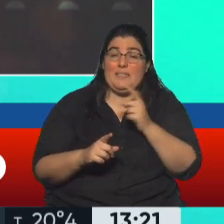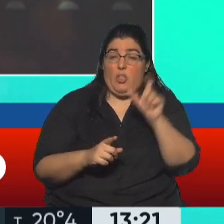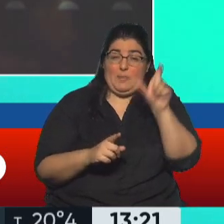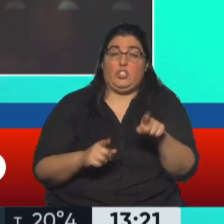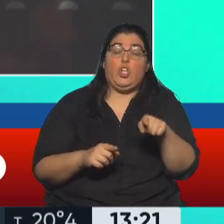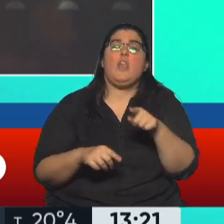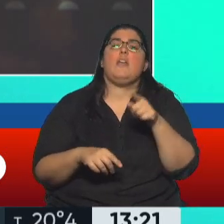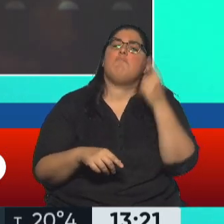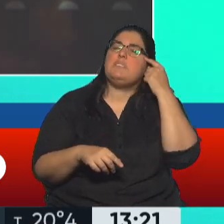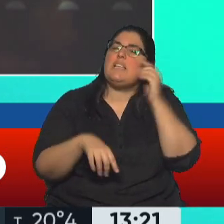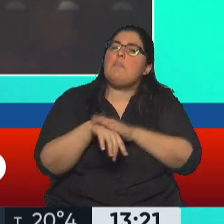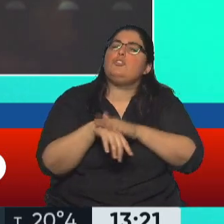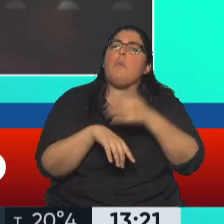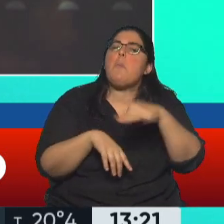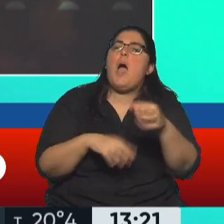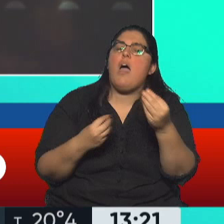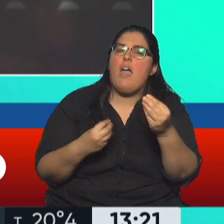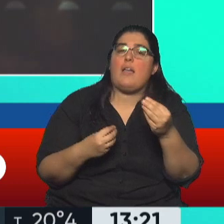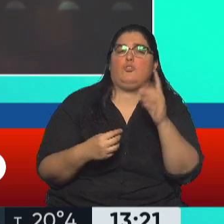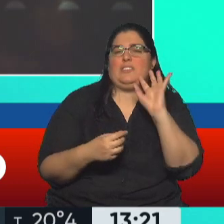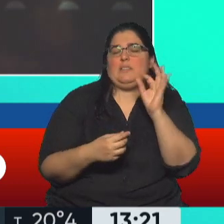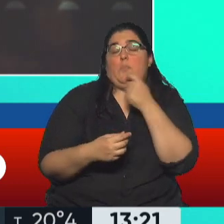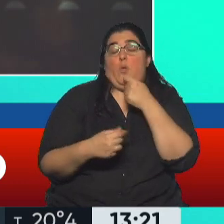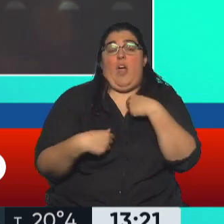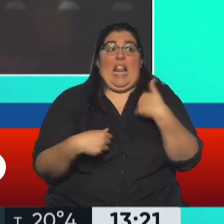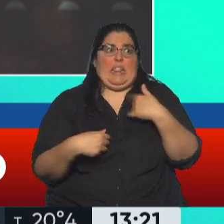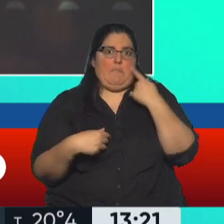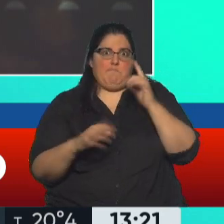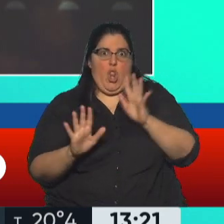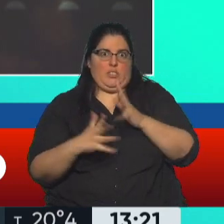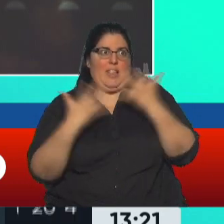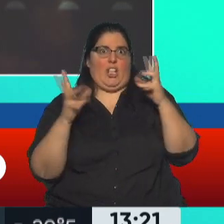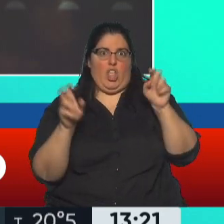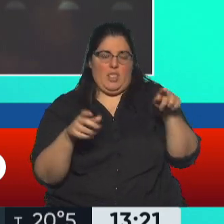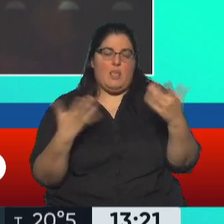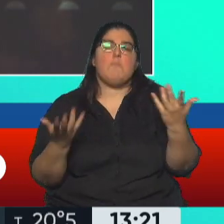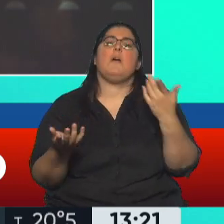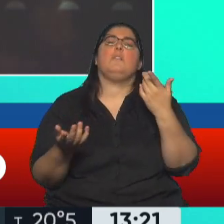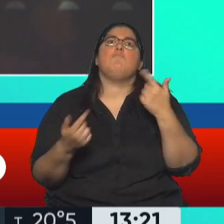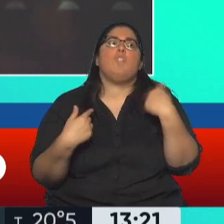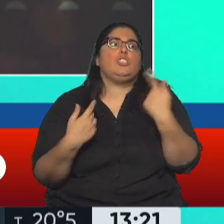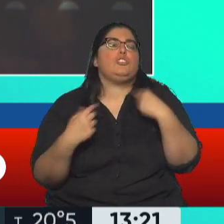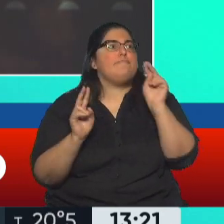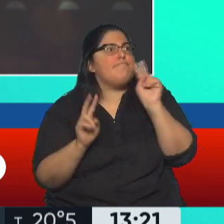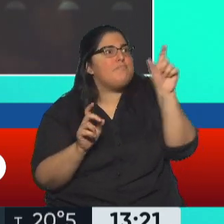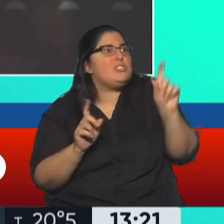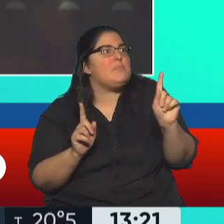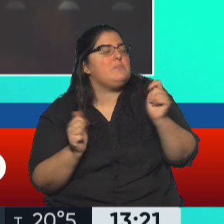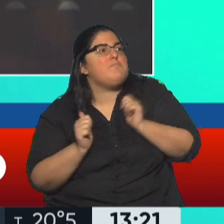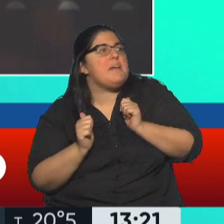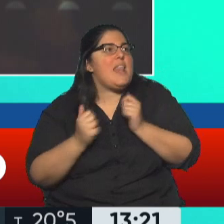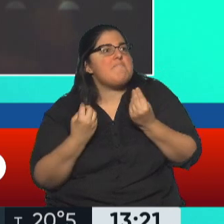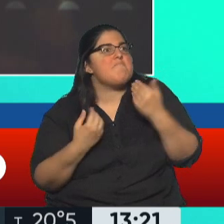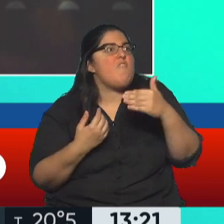sentir, pero que sabemos tal vez muy poco desde países como Argentina. ¿Qué tenemos que esperar también de esta persona?